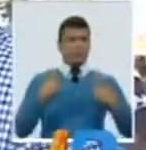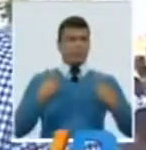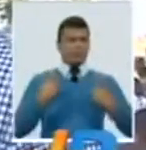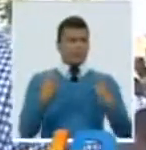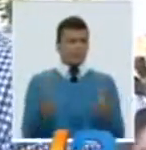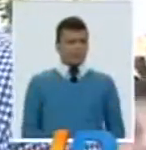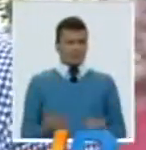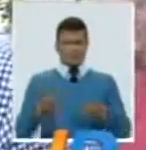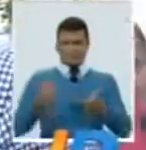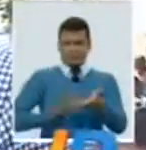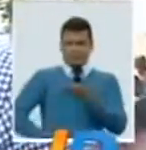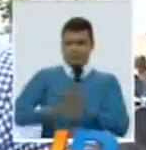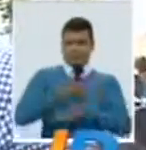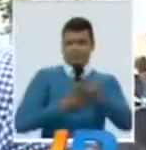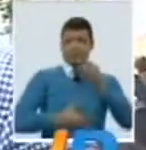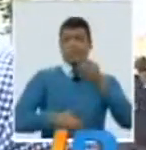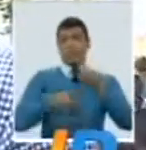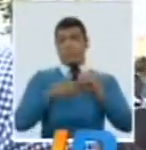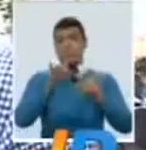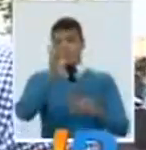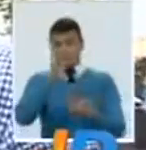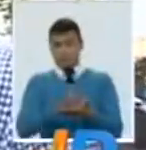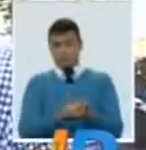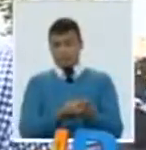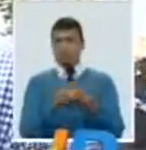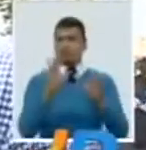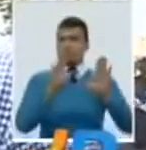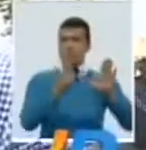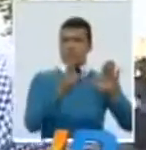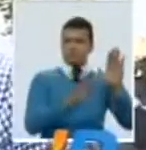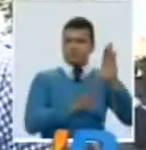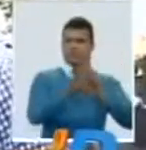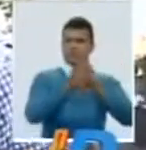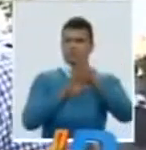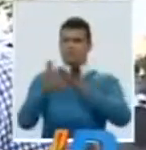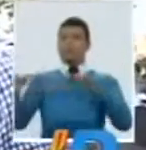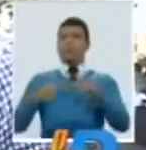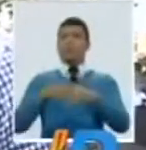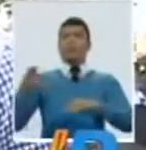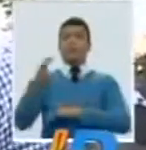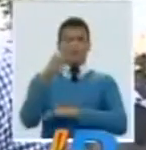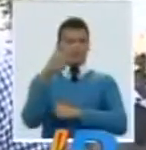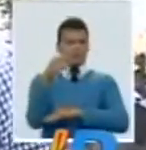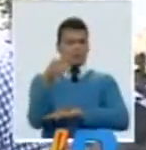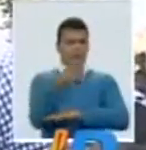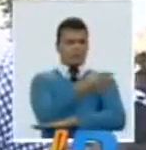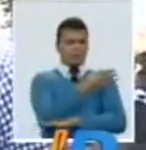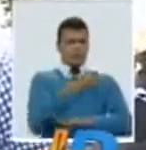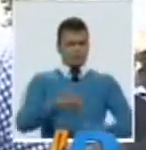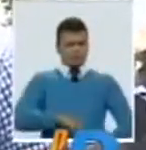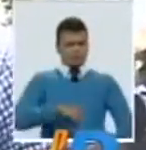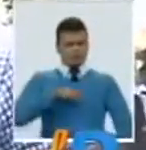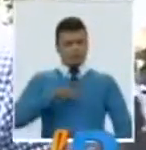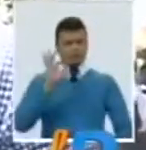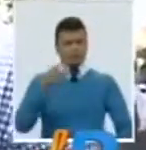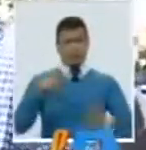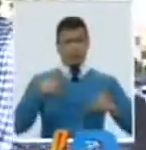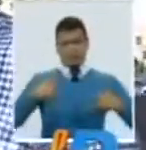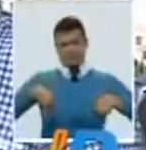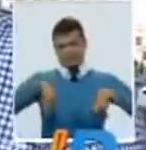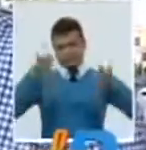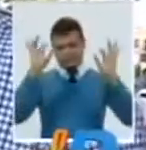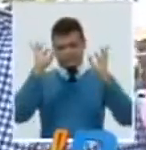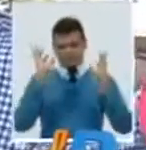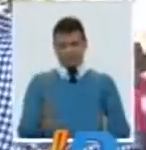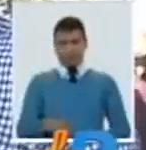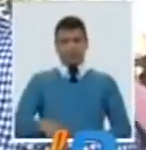acá con los niños y bueno, yo creo que todo esto se debe a los triunfos de nuestra selección, ¿no? Me siento muy orgulloso, muy feliz